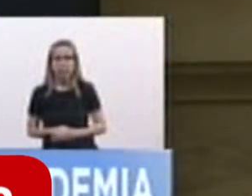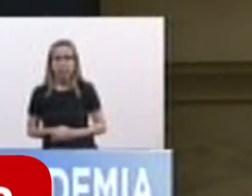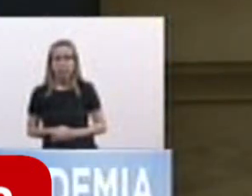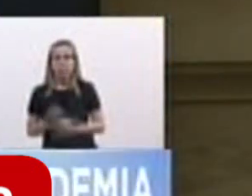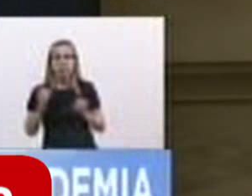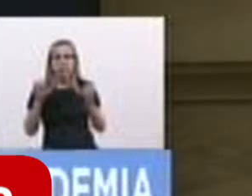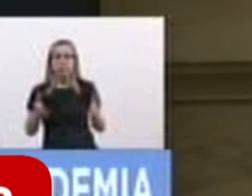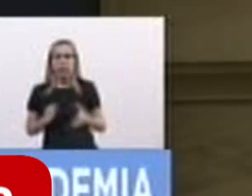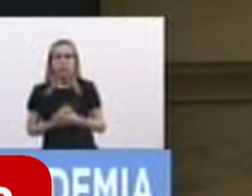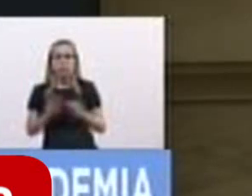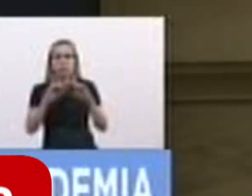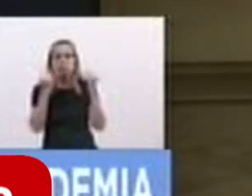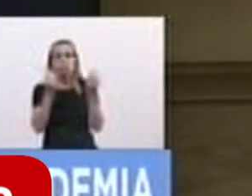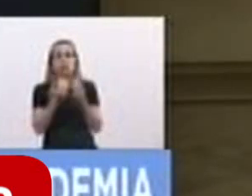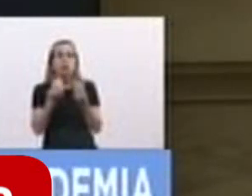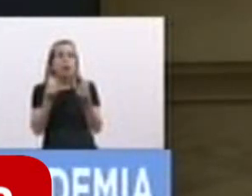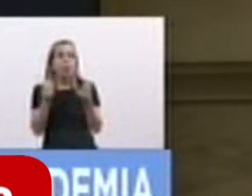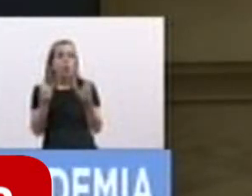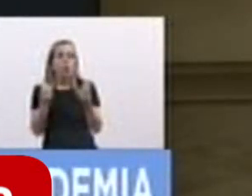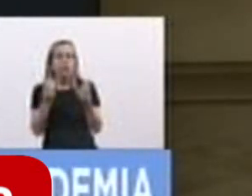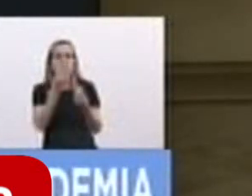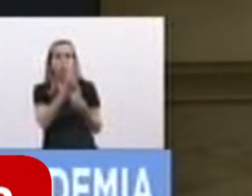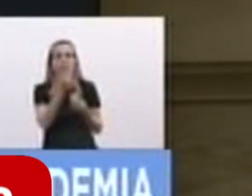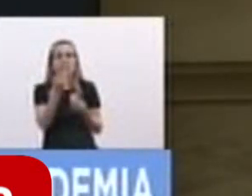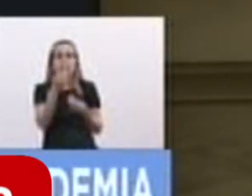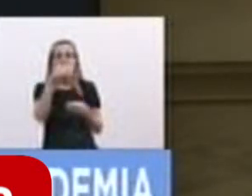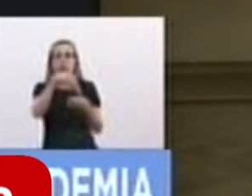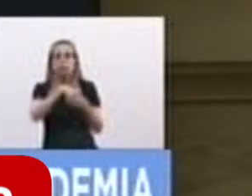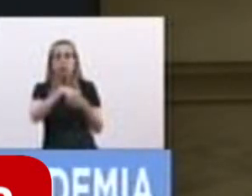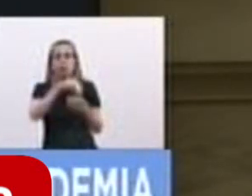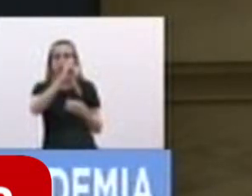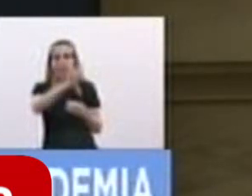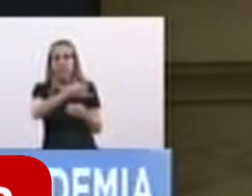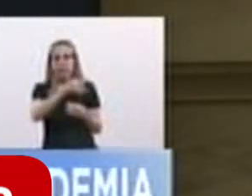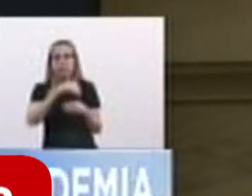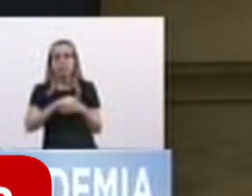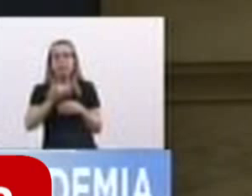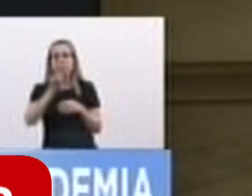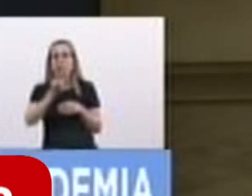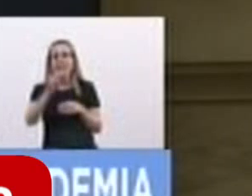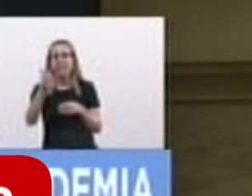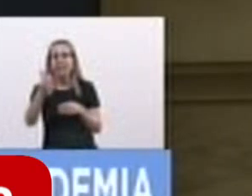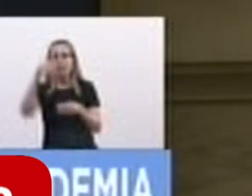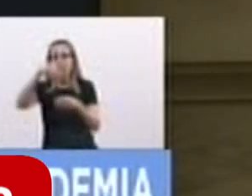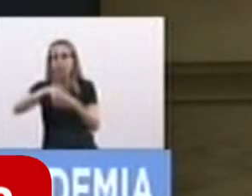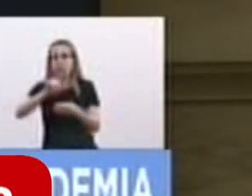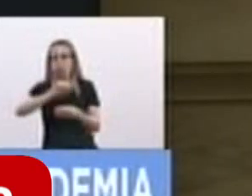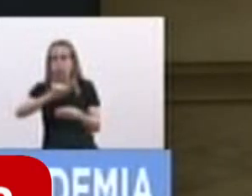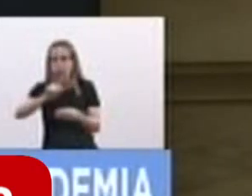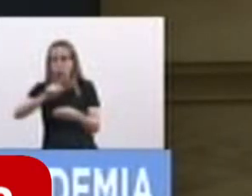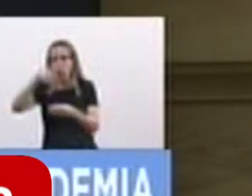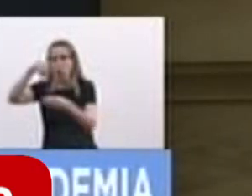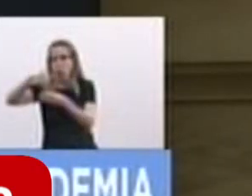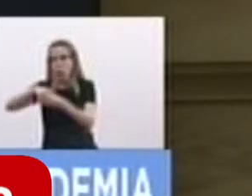Sabíamos que había quórum. El resultado de la votación son 42 votos afirmativos, 26 negativos